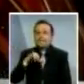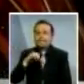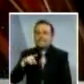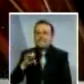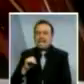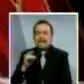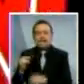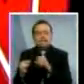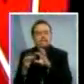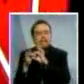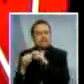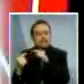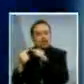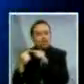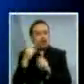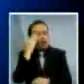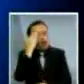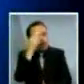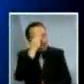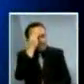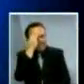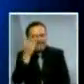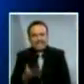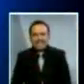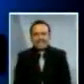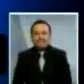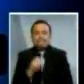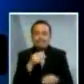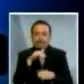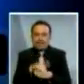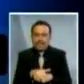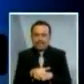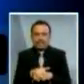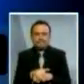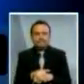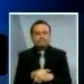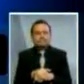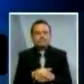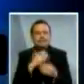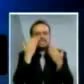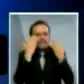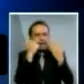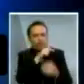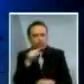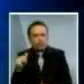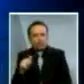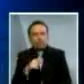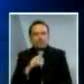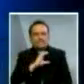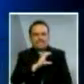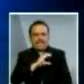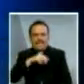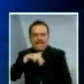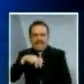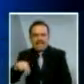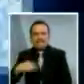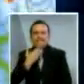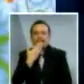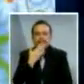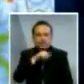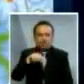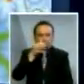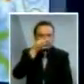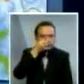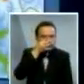este contacto. Hola Matilde, ¿cómo estás? Buenas tardes y a través tuyo saludar a todos los televidentes que nos